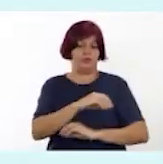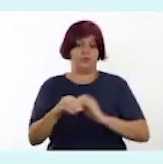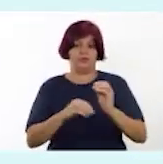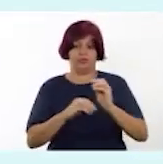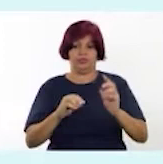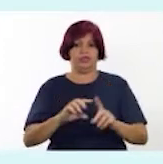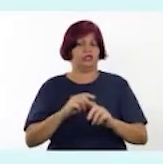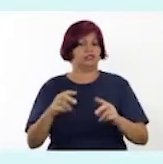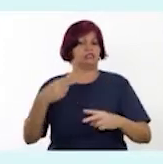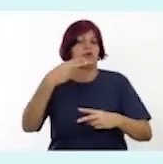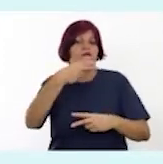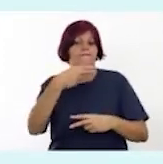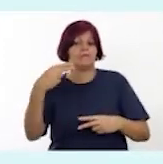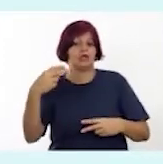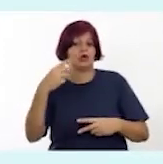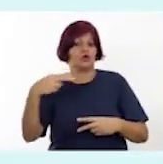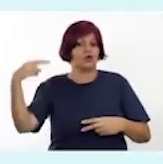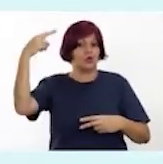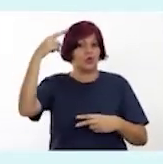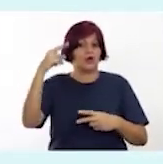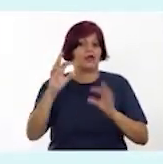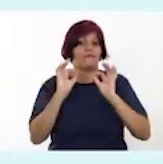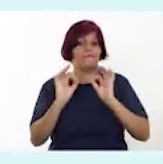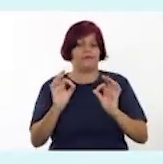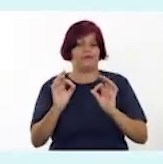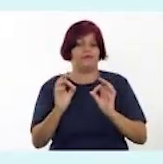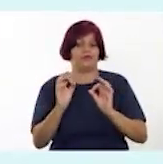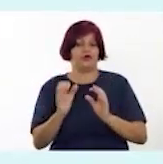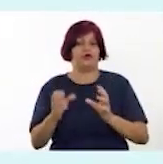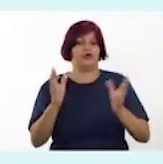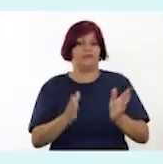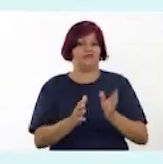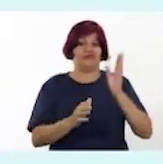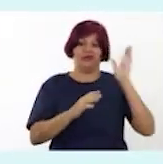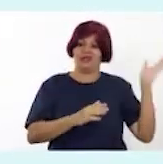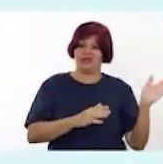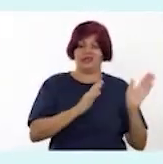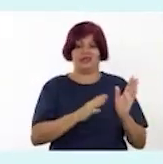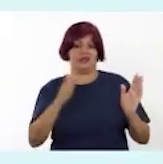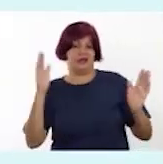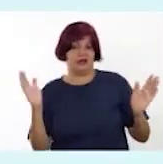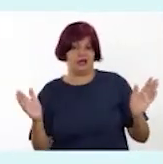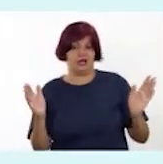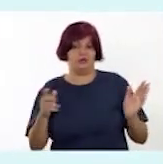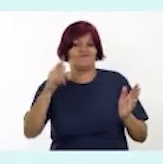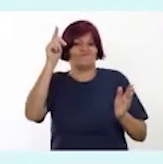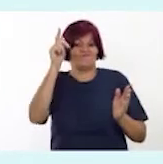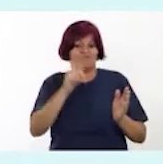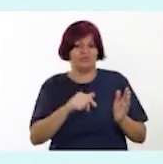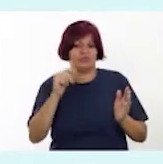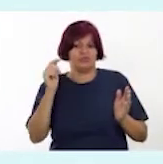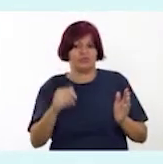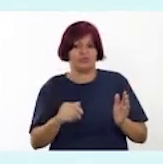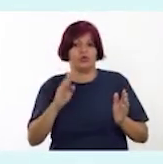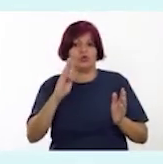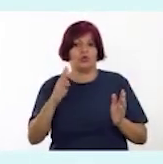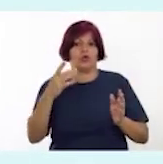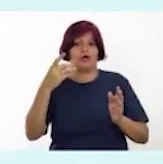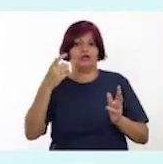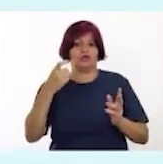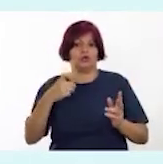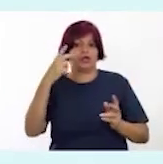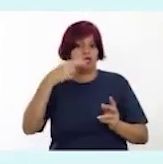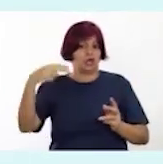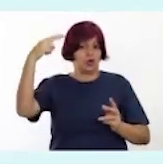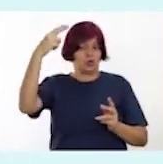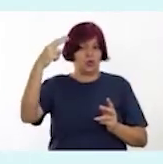cuadrado perfecto. Le quedaron las expresiones a la izquierda y a la derecha. usted cancela el 4x cuadrado con el